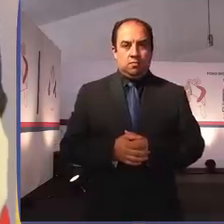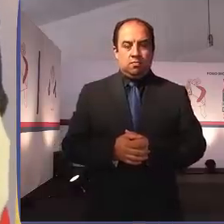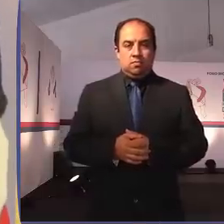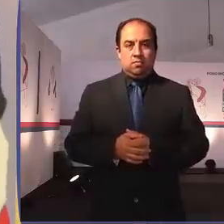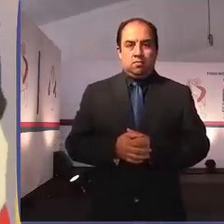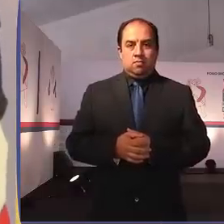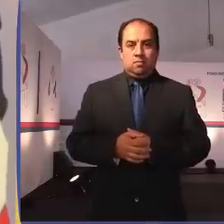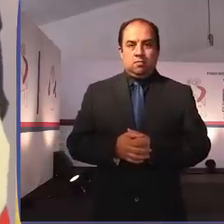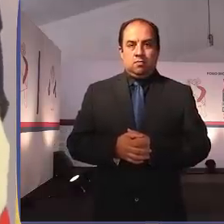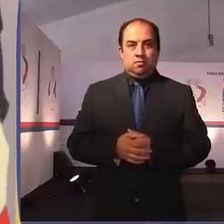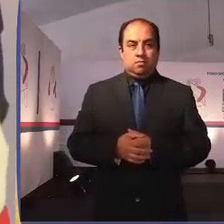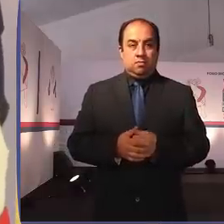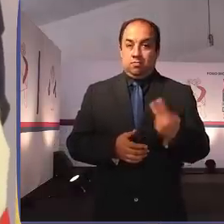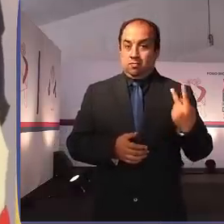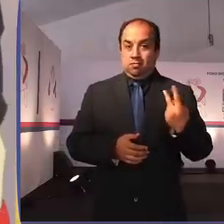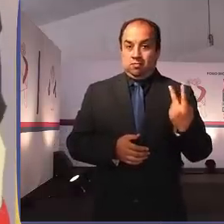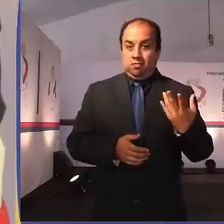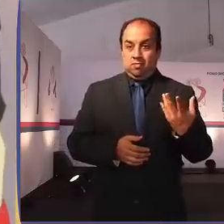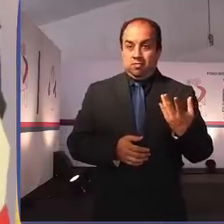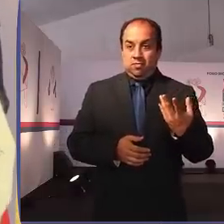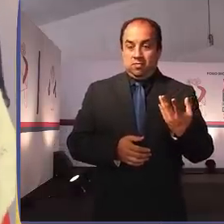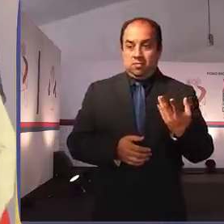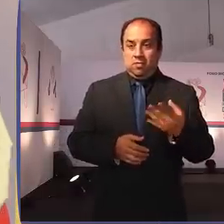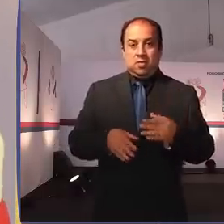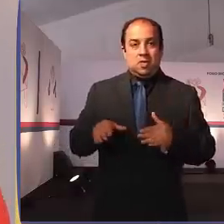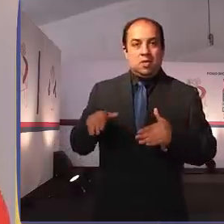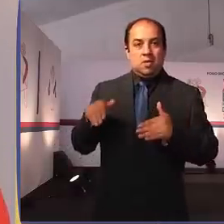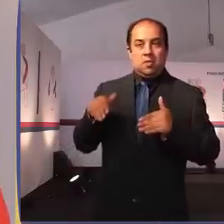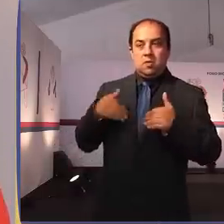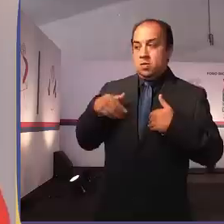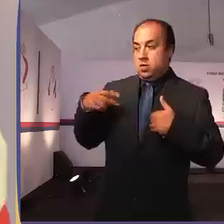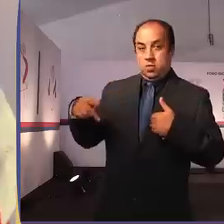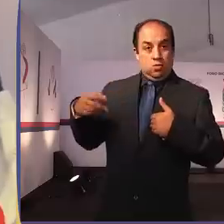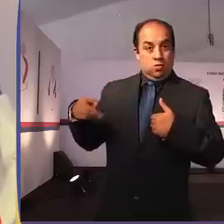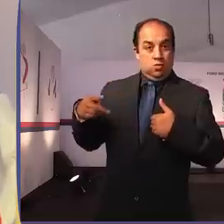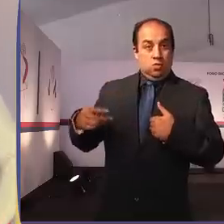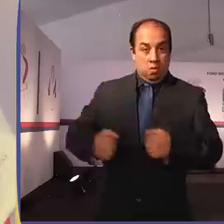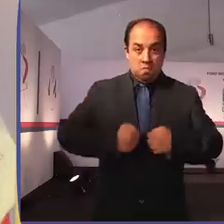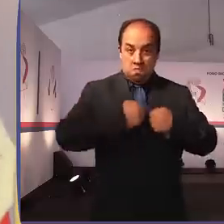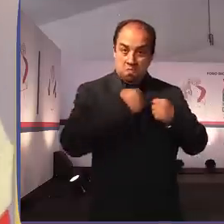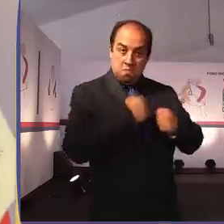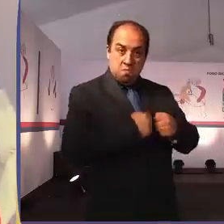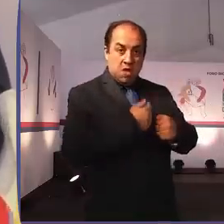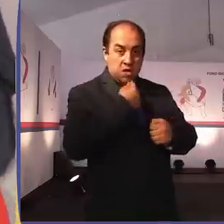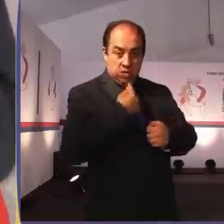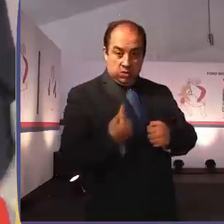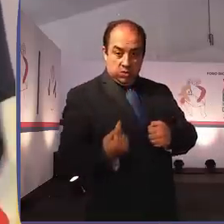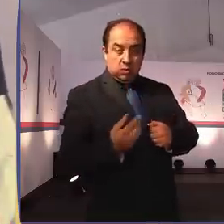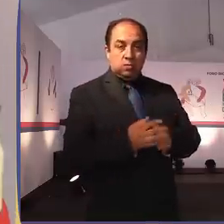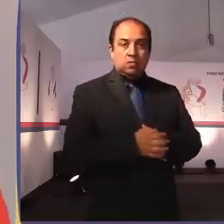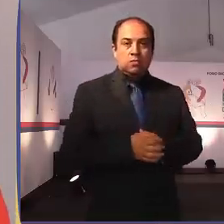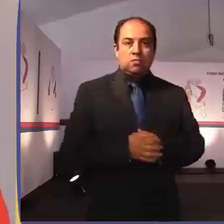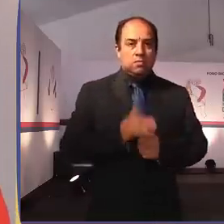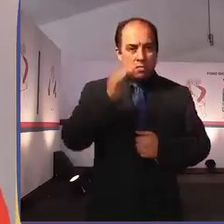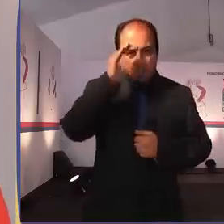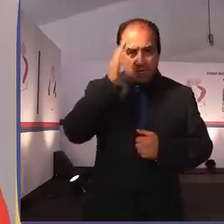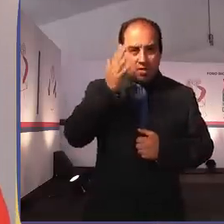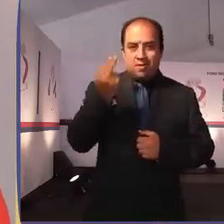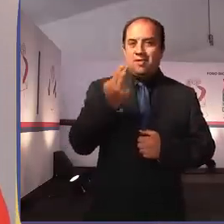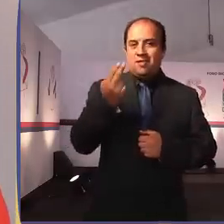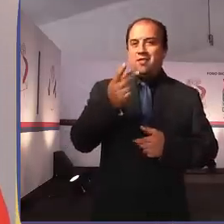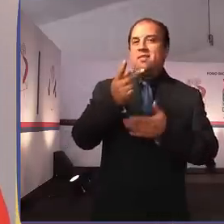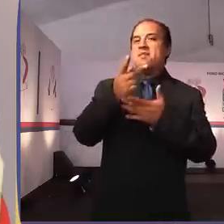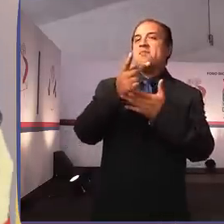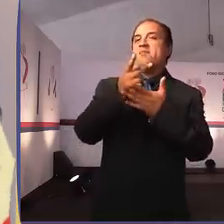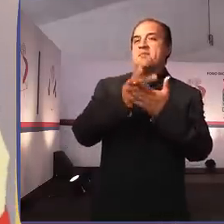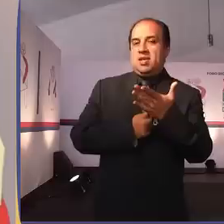replegamos ante la entereza de la nanita. Y dijimos, sí, hay que crear una estrategia,